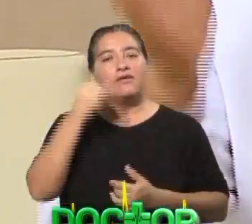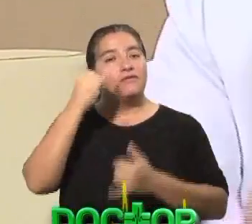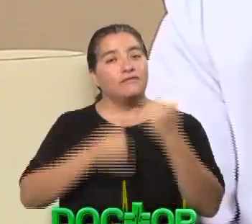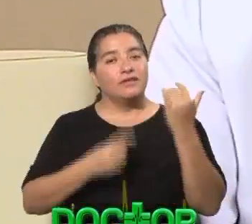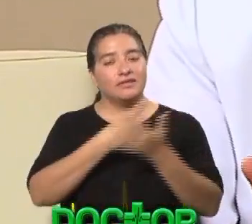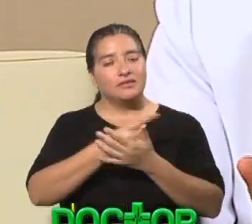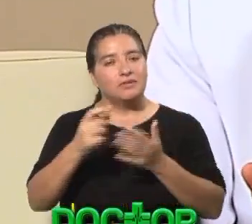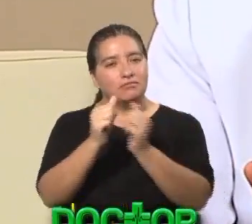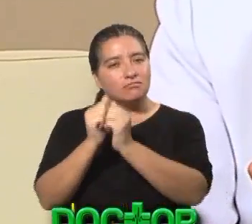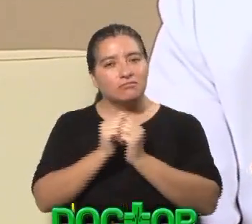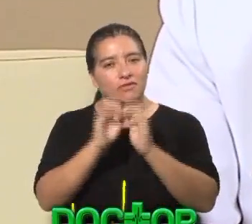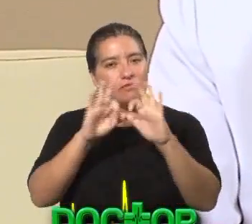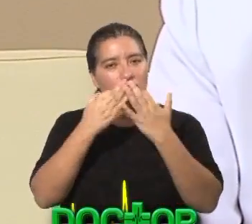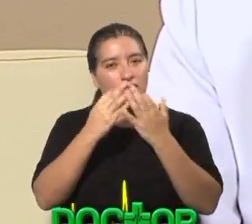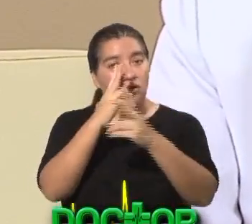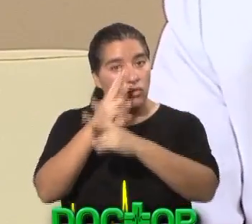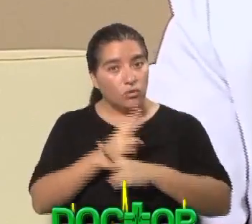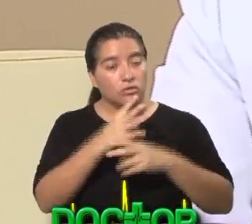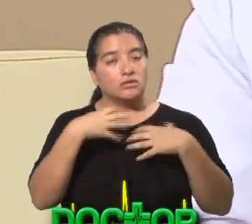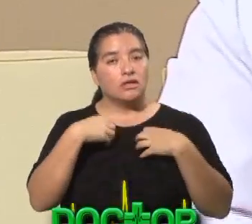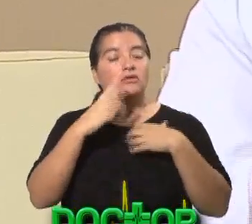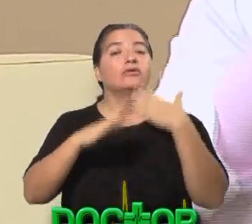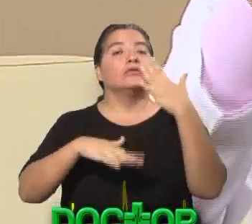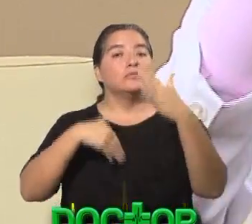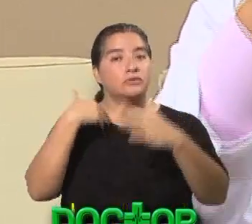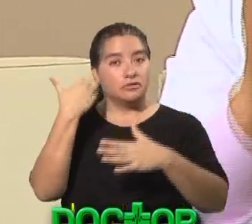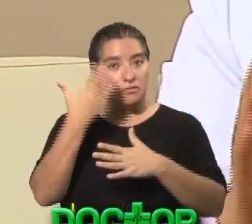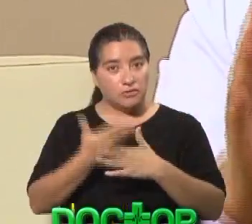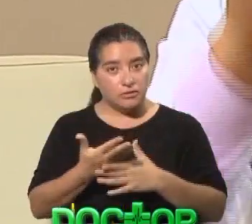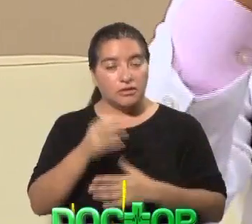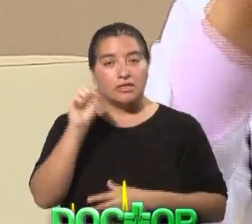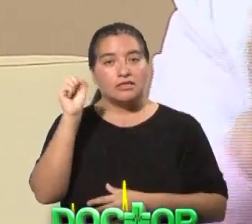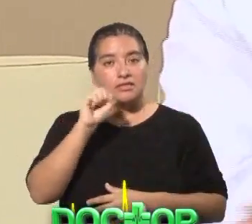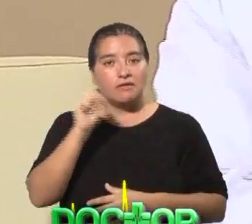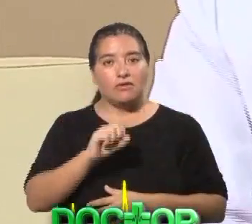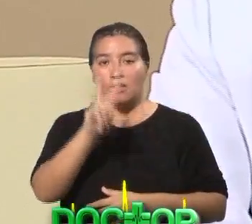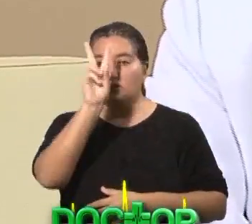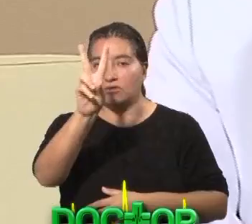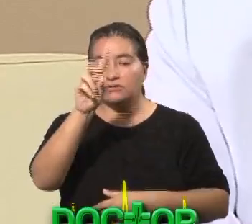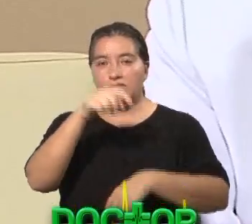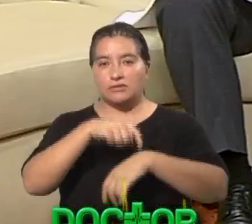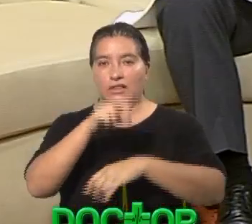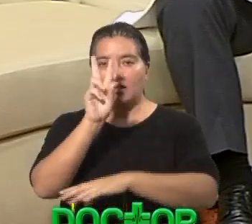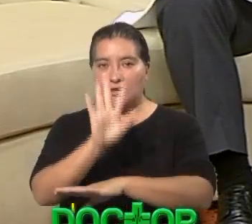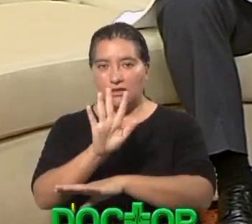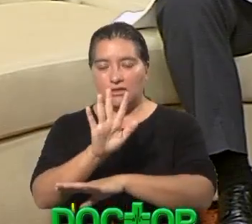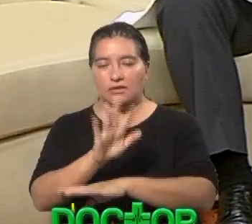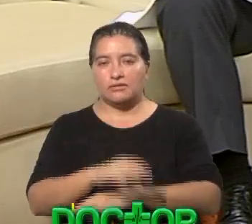con la familia y cuide su salud. Y volvemos, como siempre, el sábado a las 2 de la tarde.